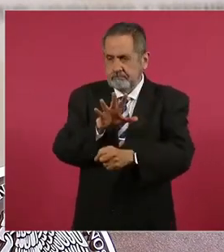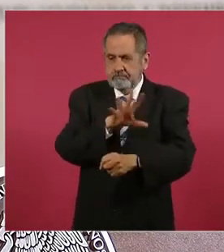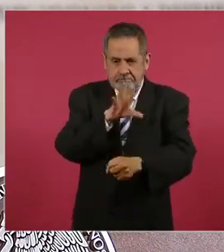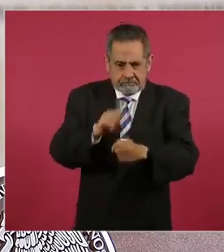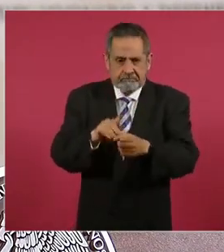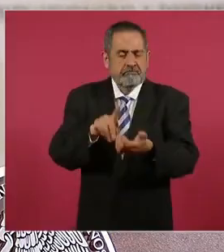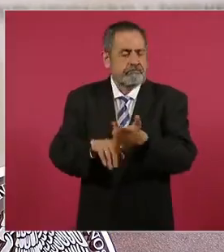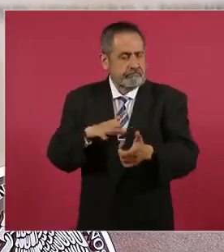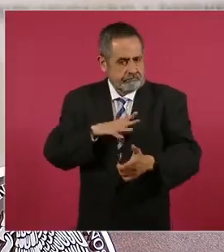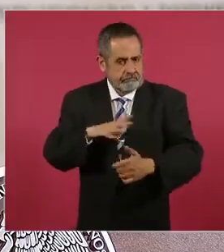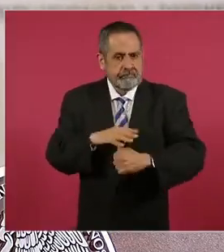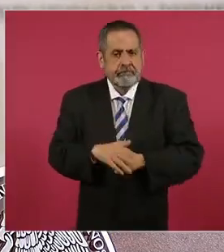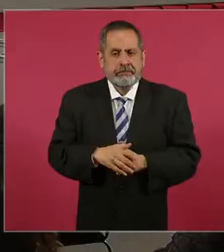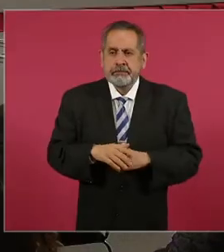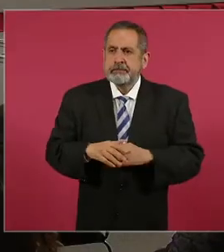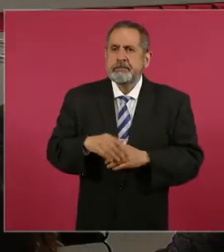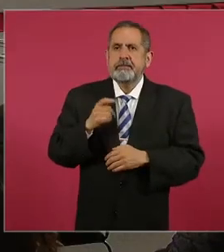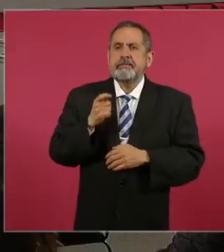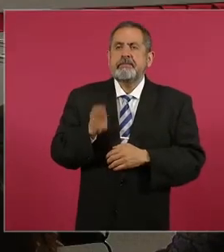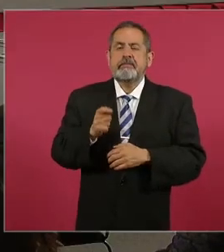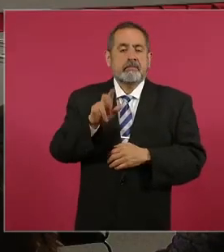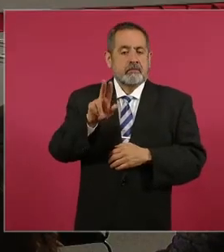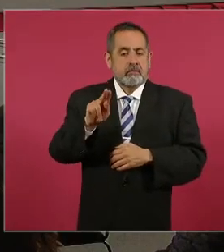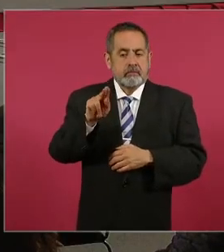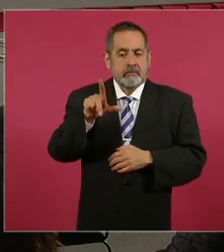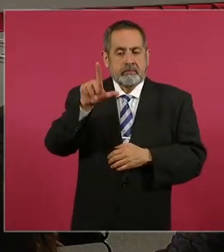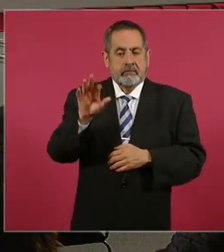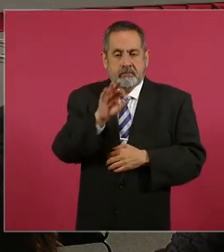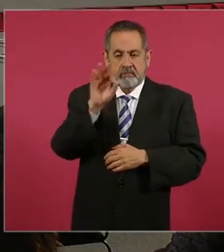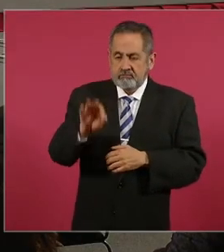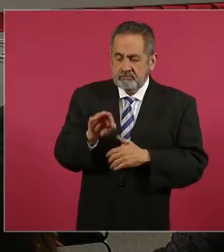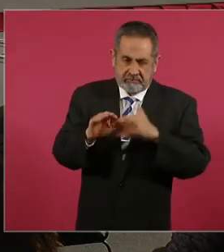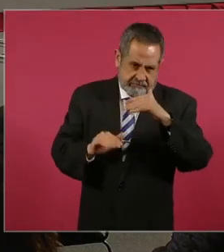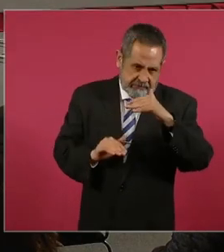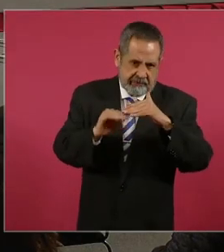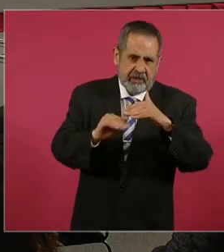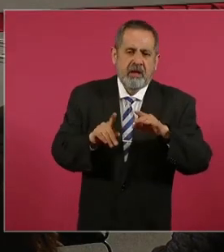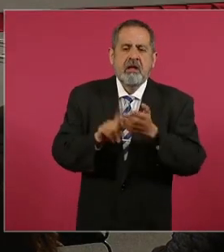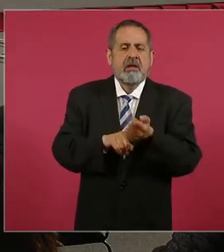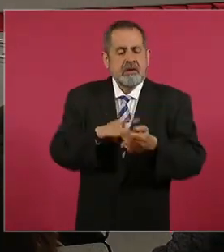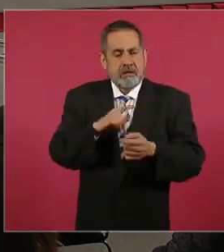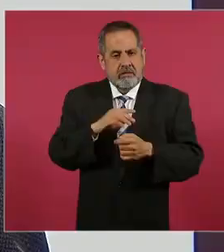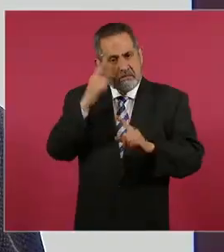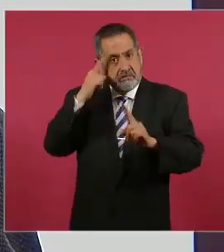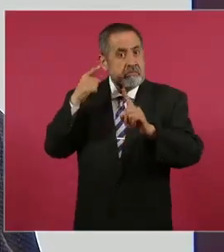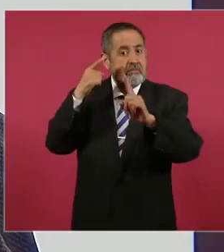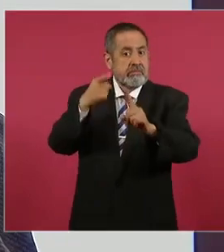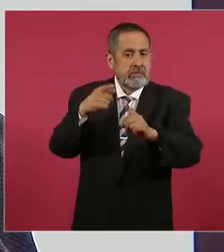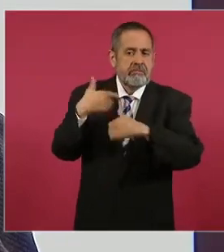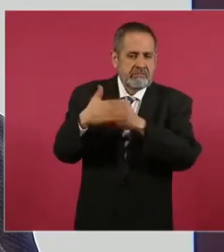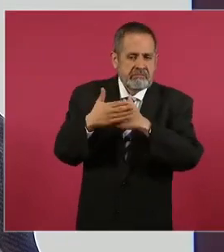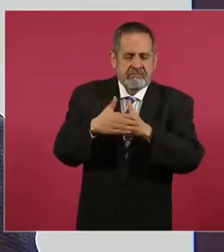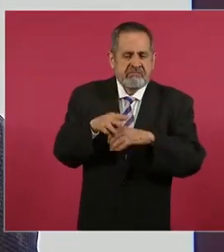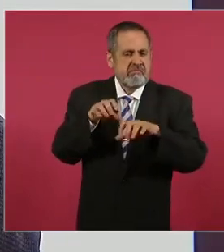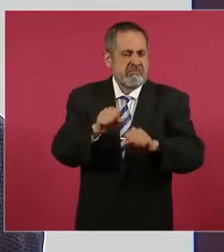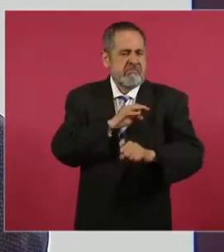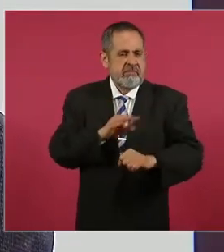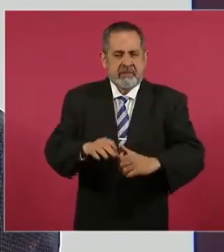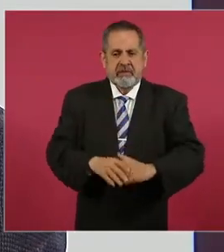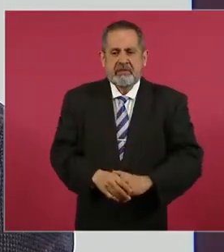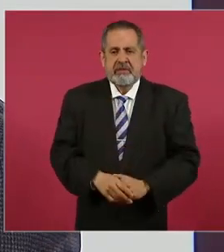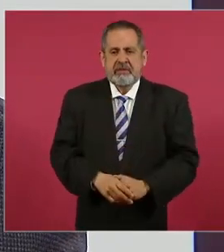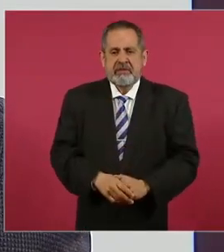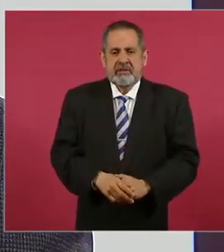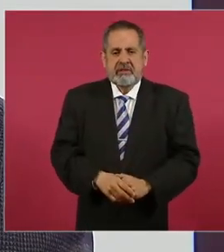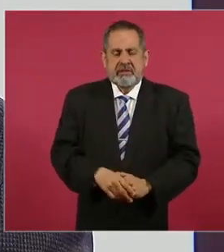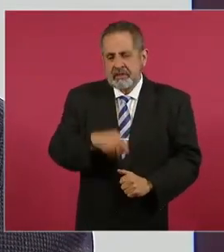avance del 87% respecto al objetivo designado.